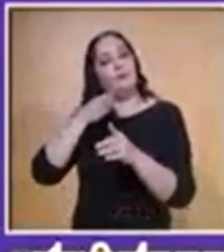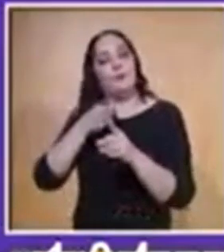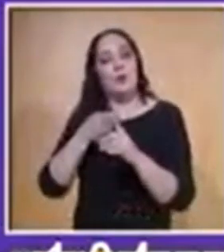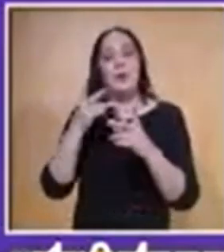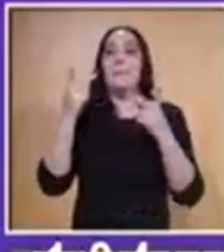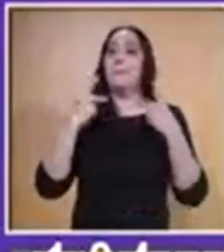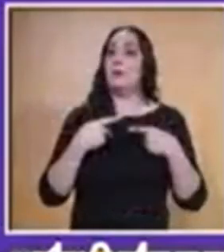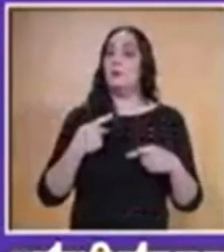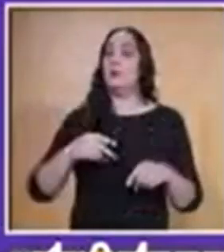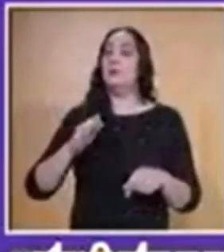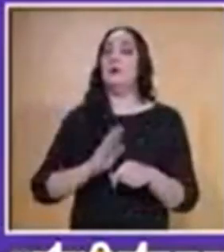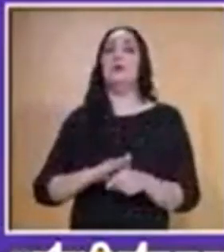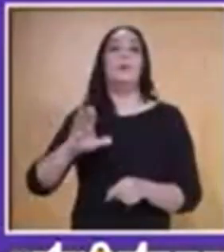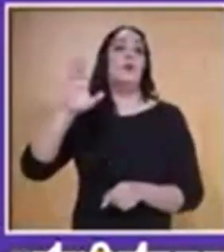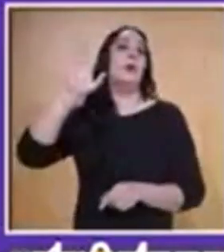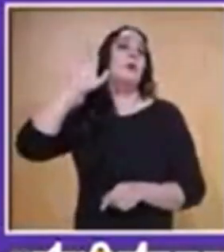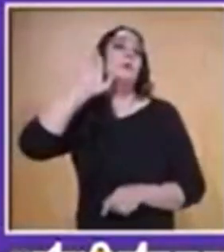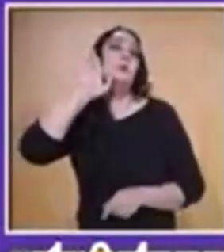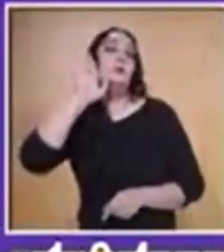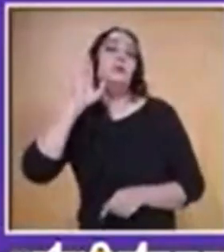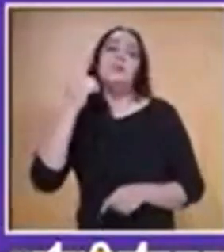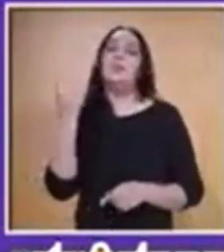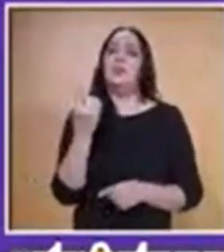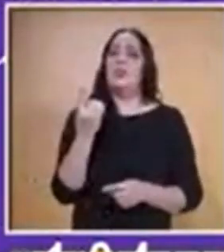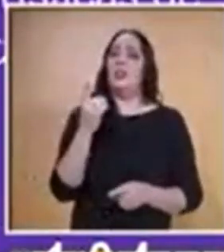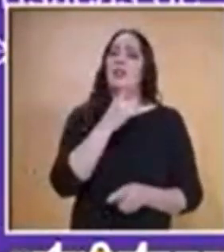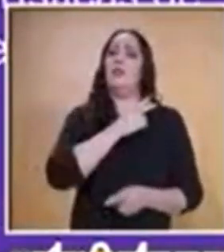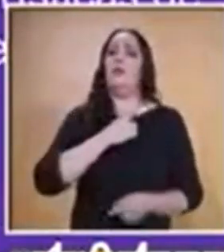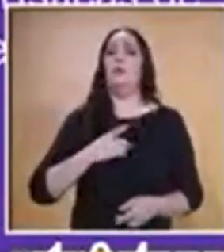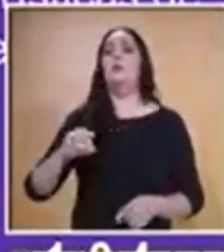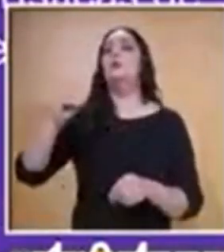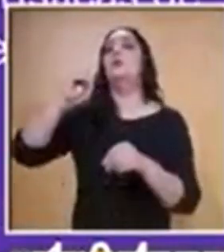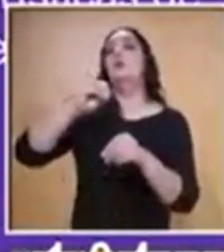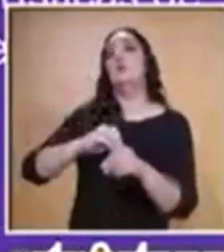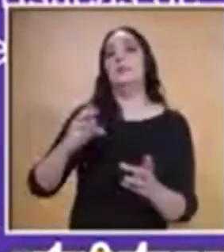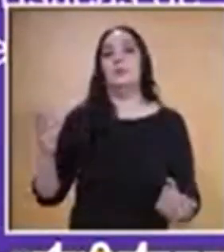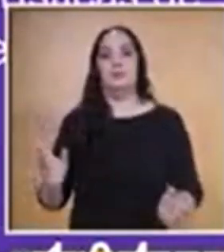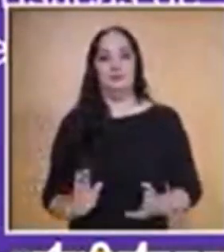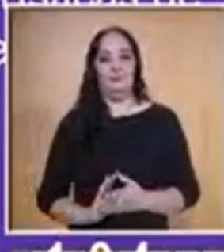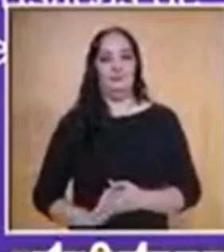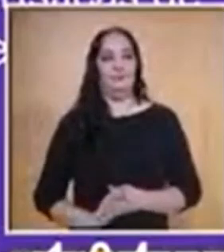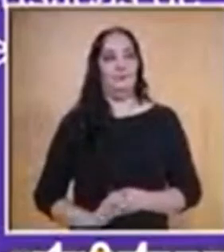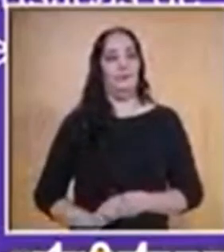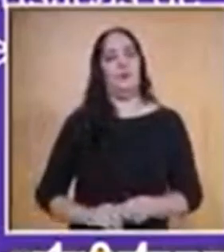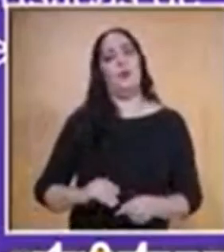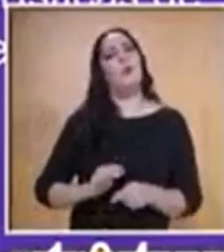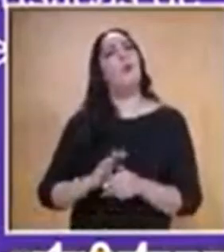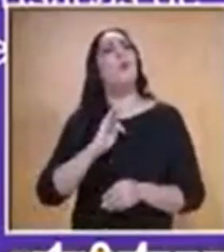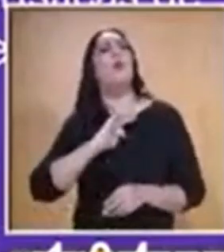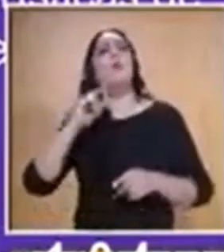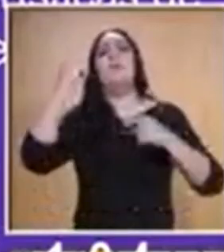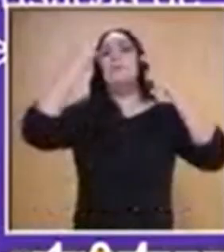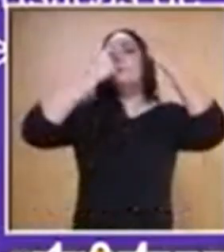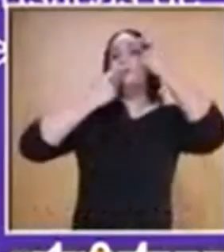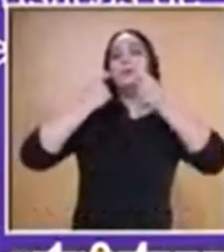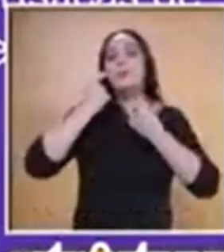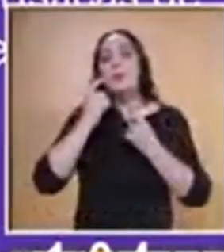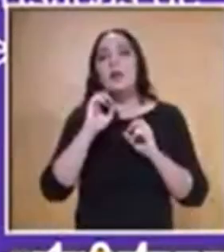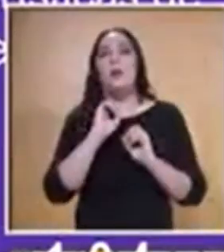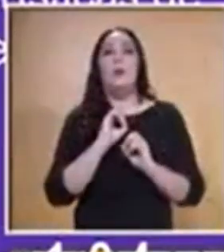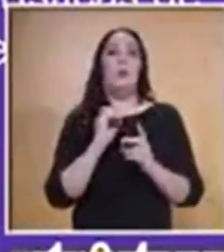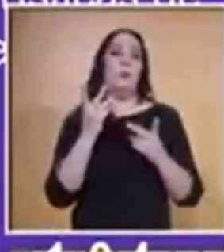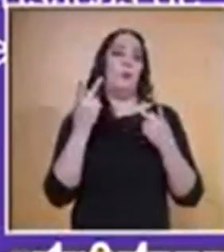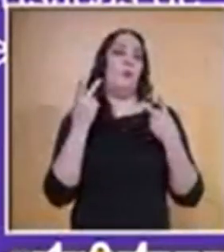célebres. Así que, ¿qué aspectos son importantes incluir? Sus rasgos físicos, características de